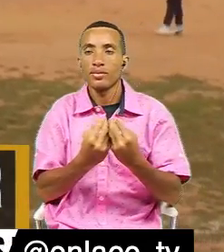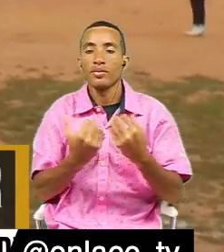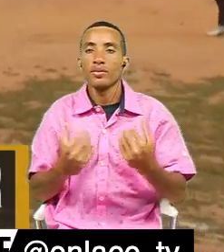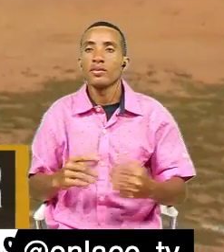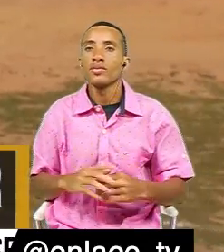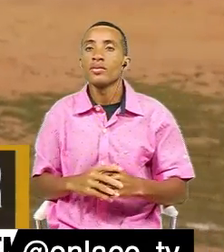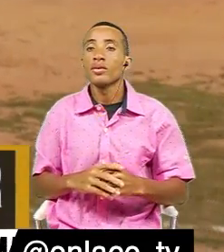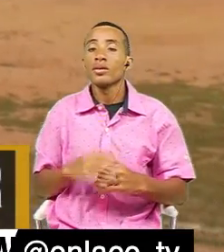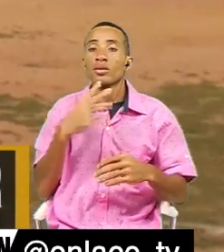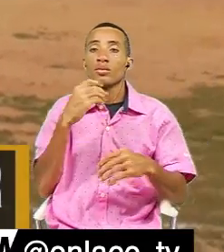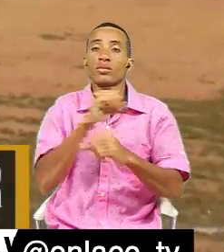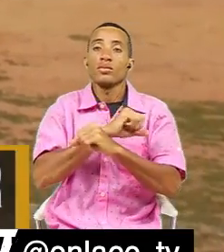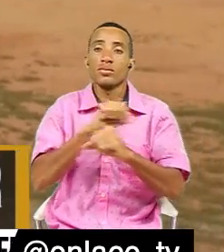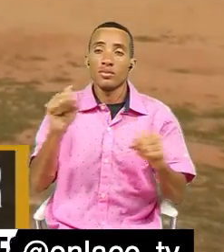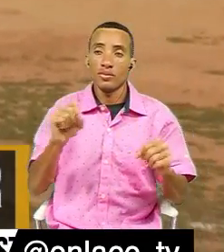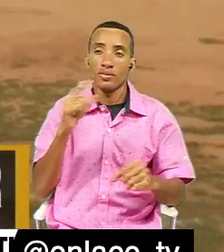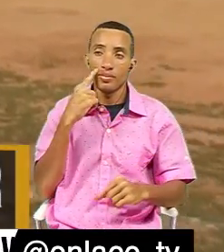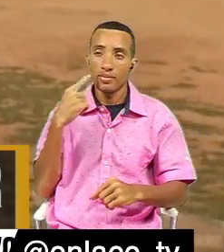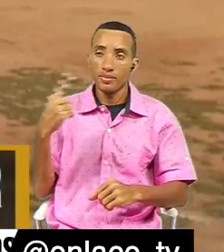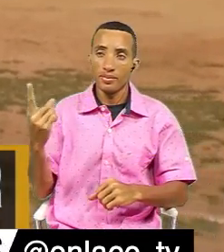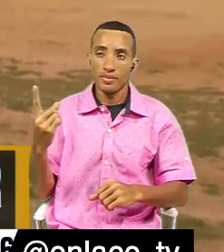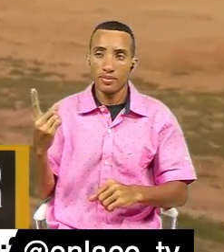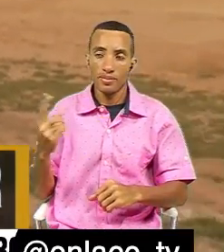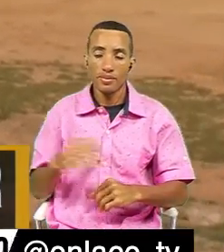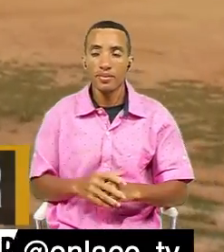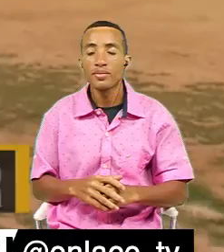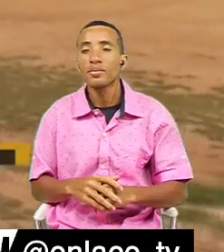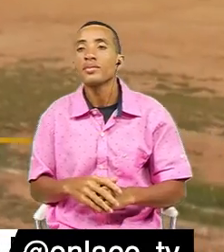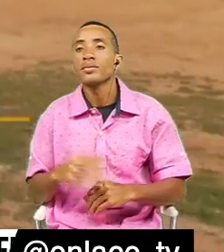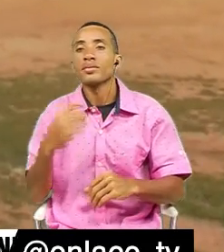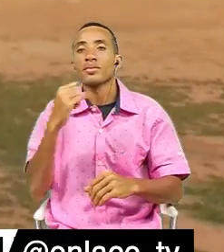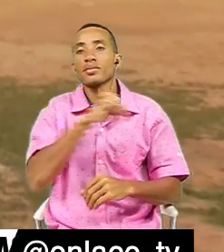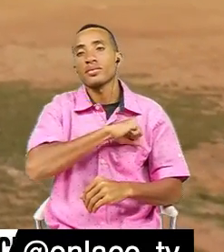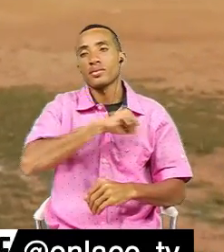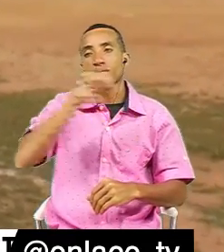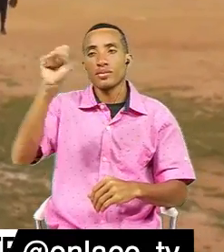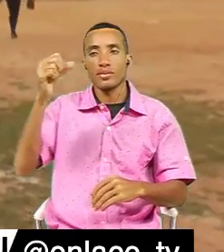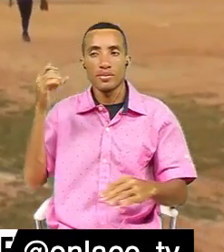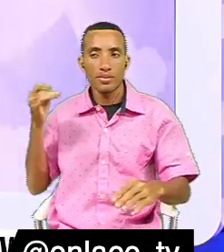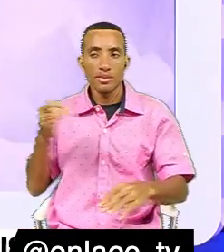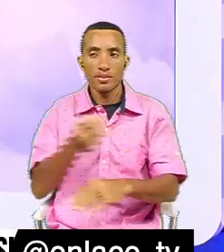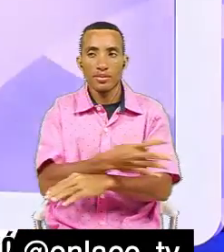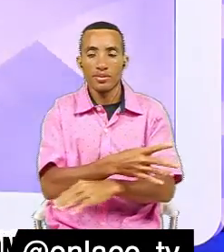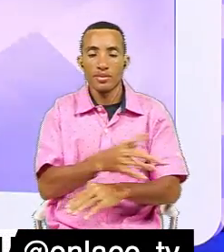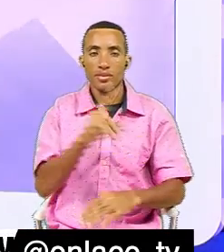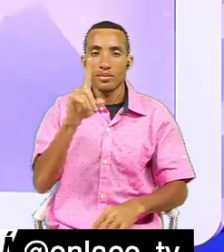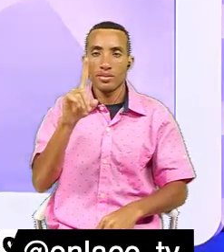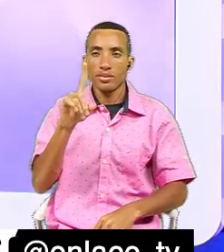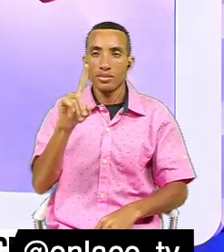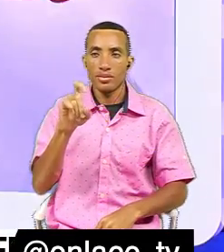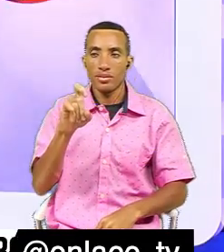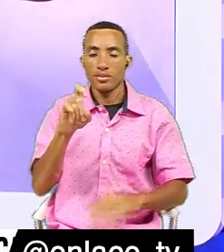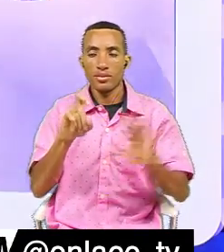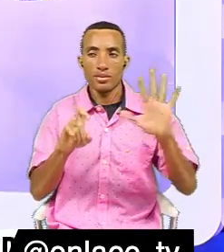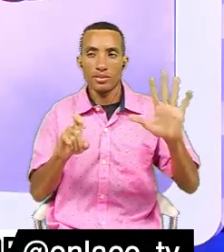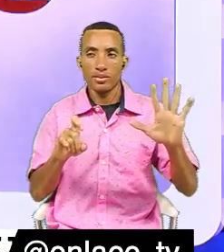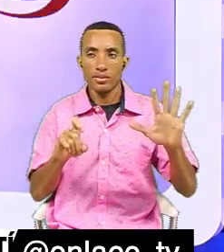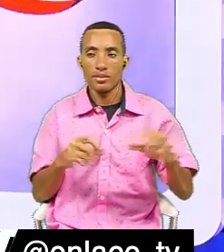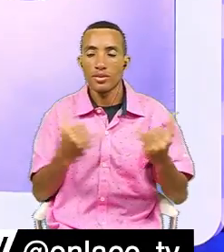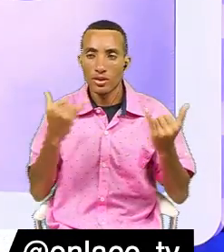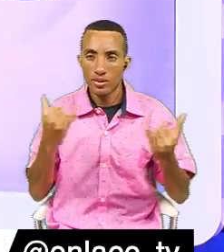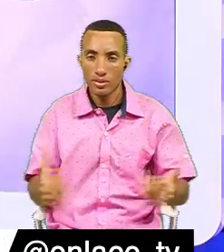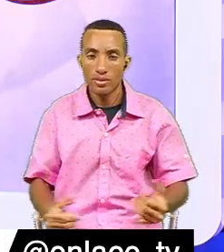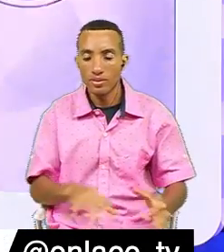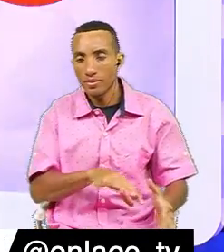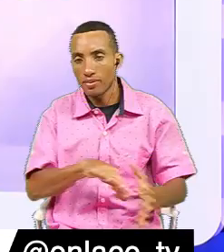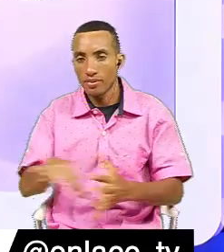del juego en el Joaquín Barros Machuca, Pipatones derrotó a Yankees 6-5. Hablemos ahora de voleibol porque cada